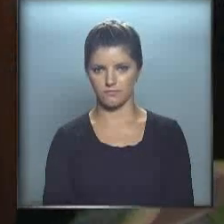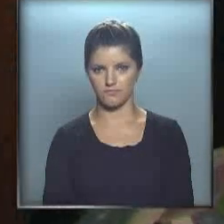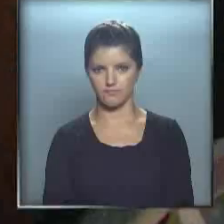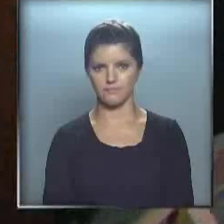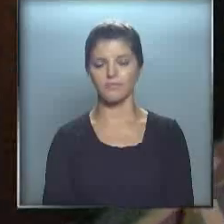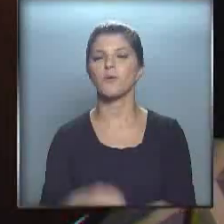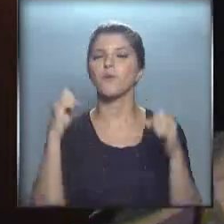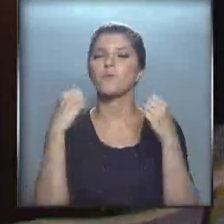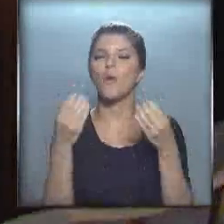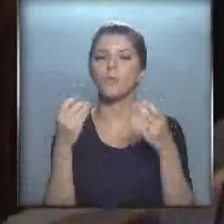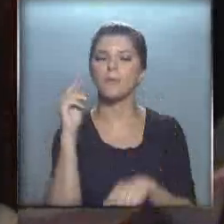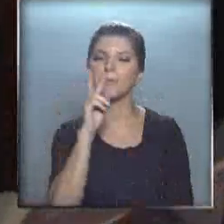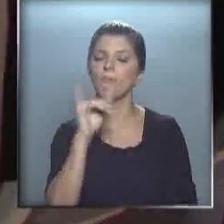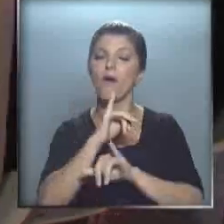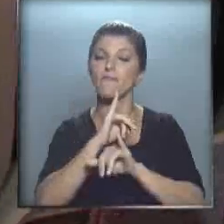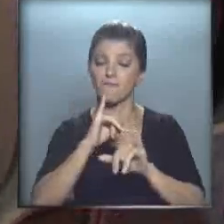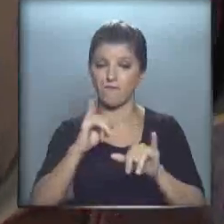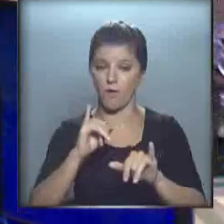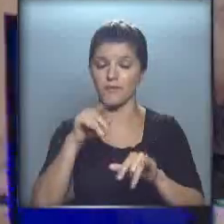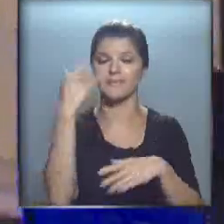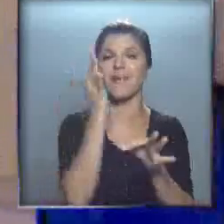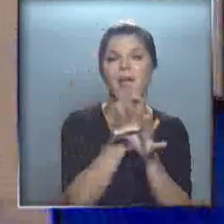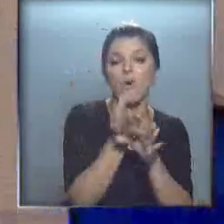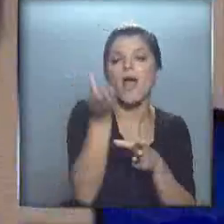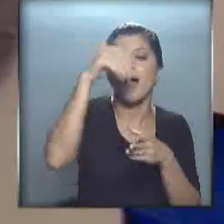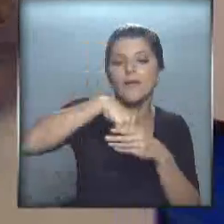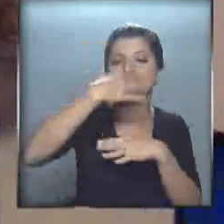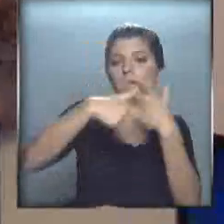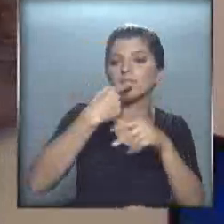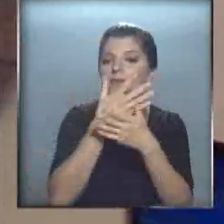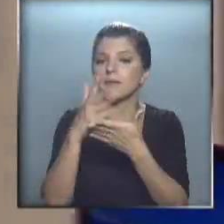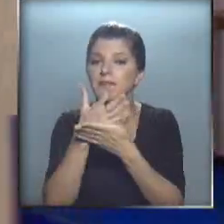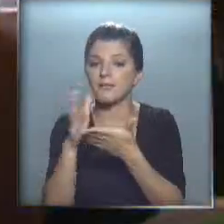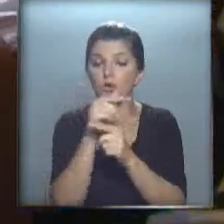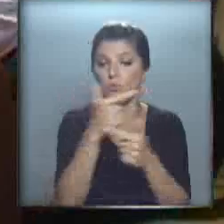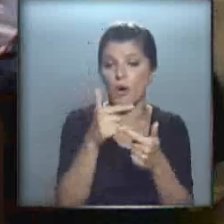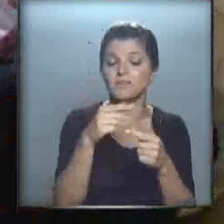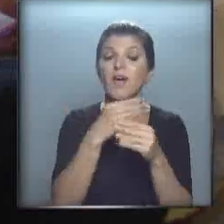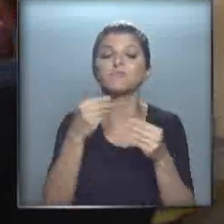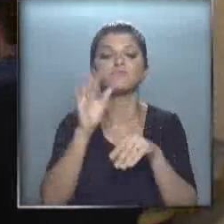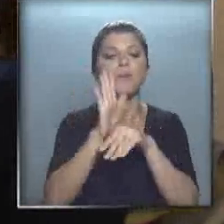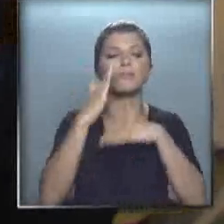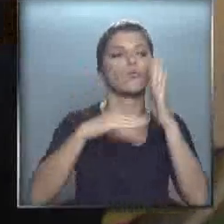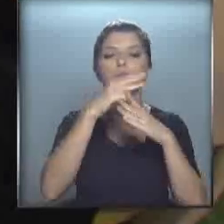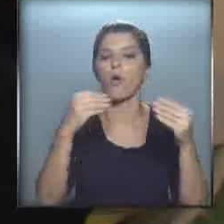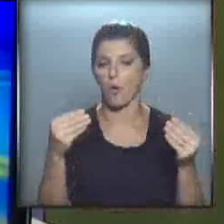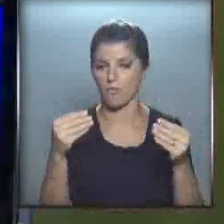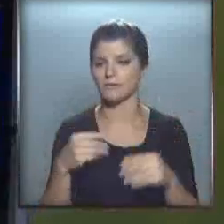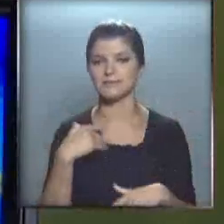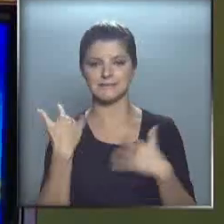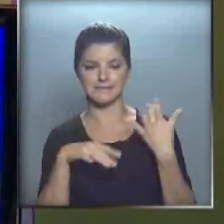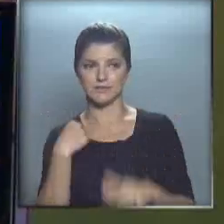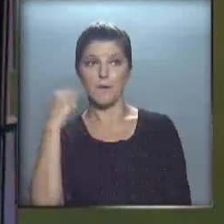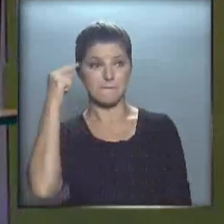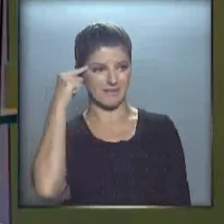Muy bien, ahí estaba el informe. ¿Cómo construimos una escuela sin discriminación y violencia? Ezequiel. Sí, creo que está complicado el tema